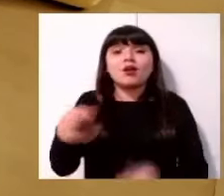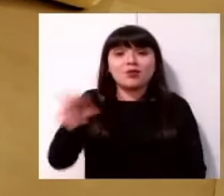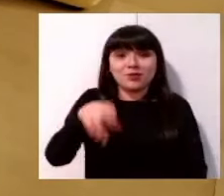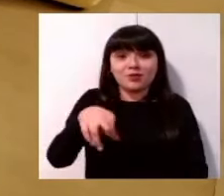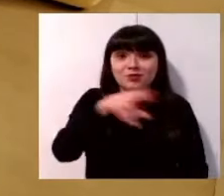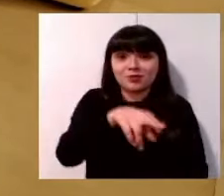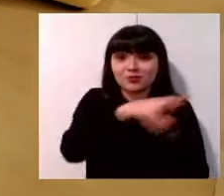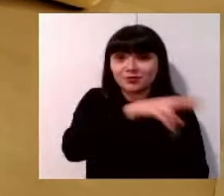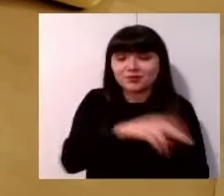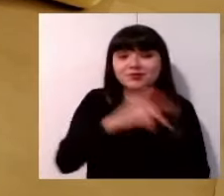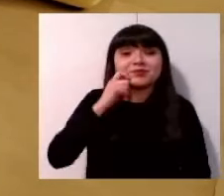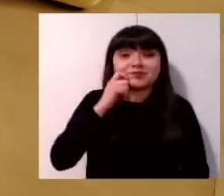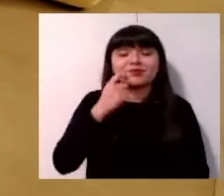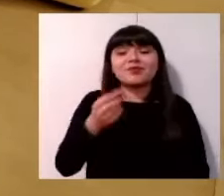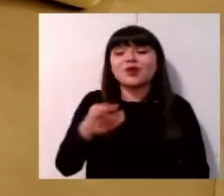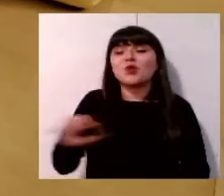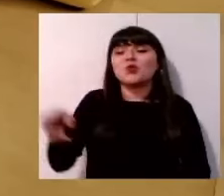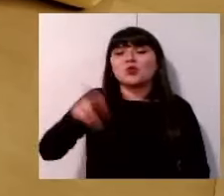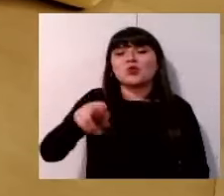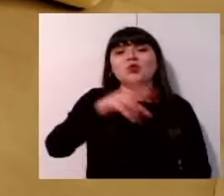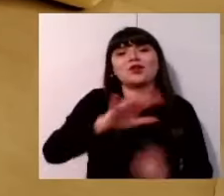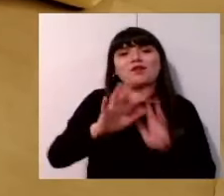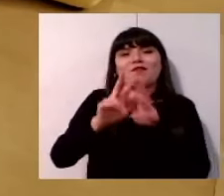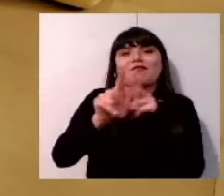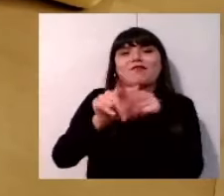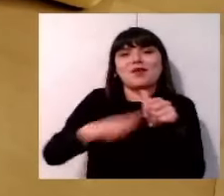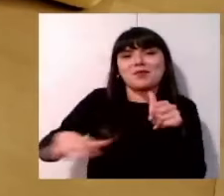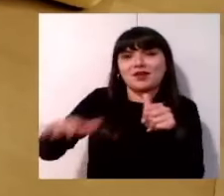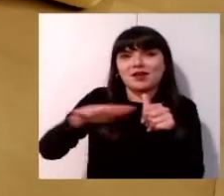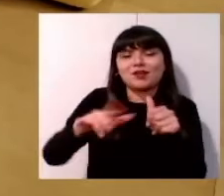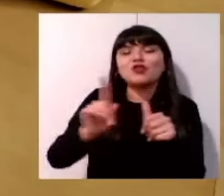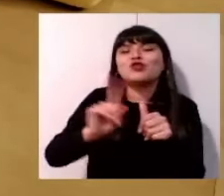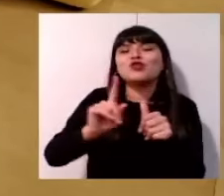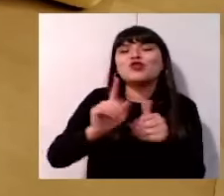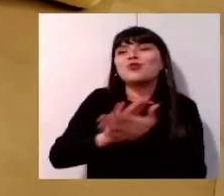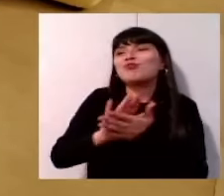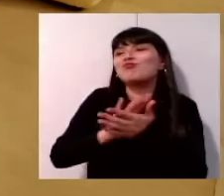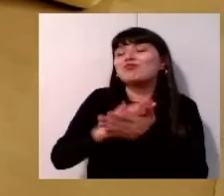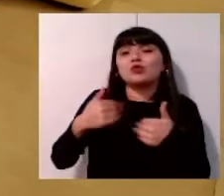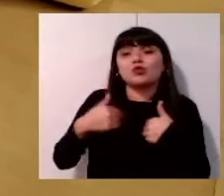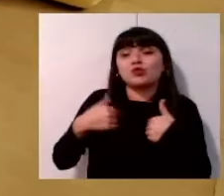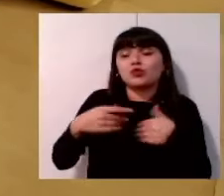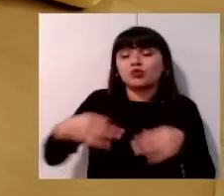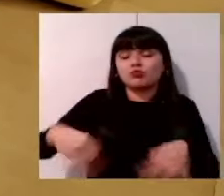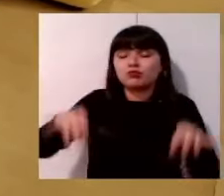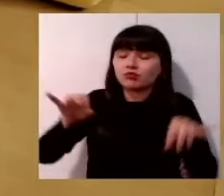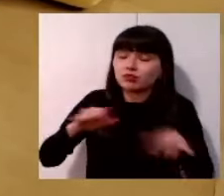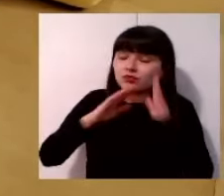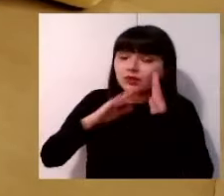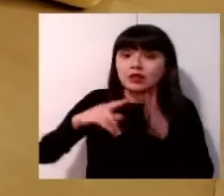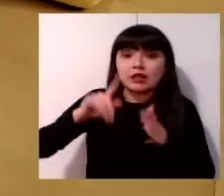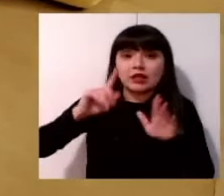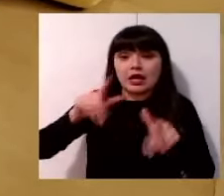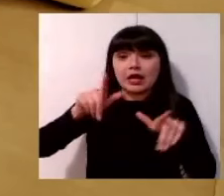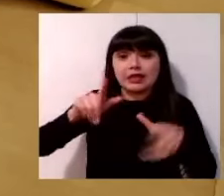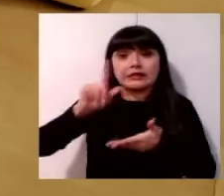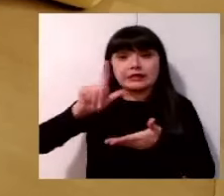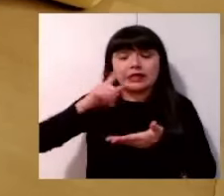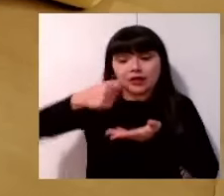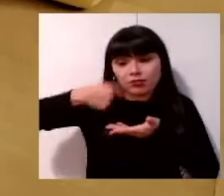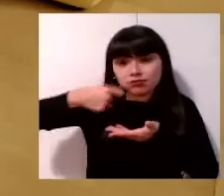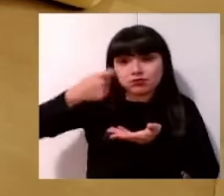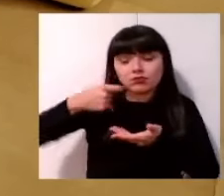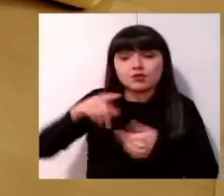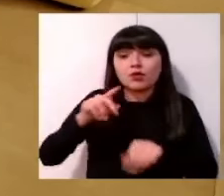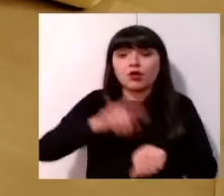incluida la rutina familiar. O sea, yo no puedo pretender que mi hijo cene a las 7 y se duerma a las 8 si toda la familia recién a